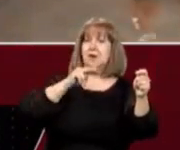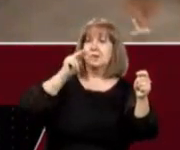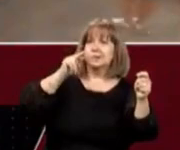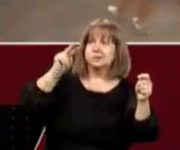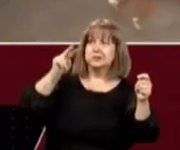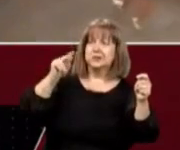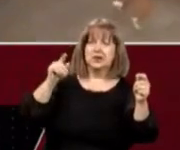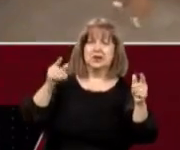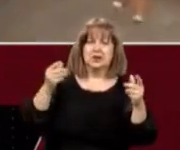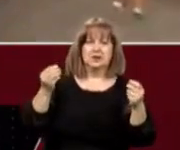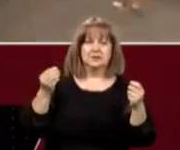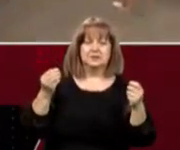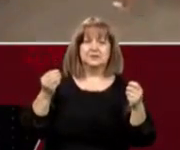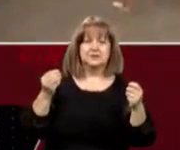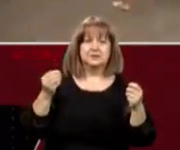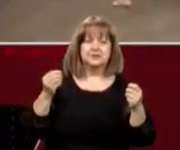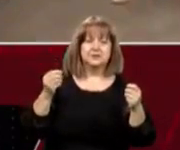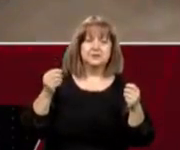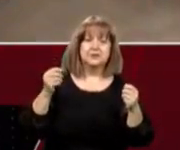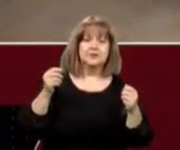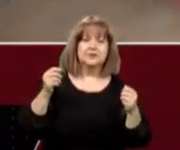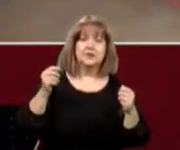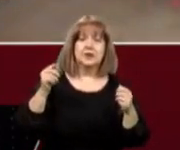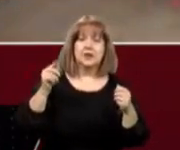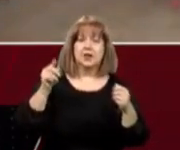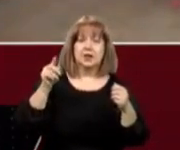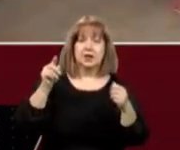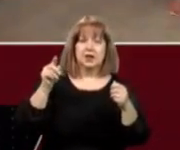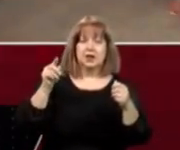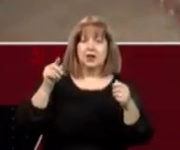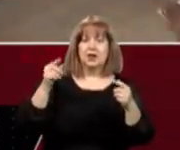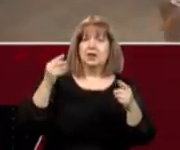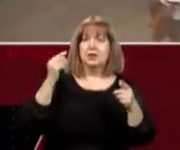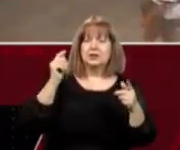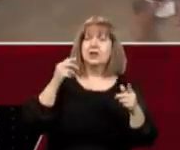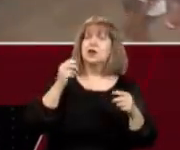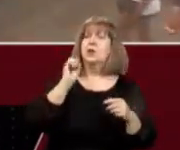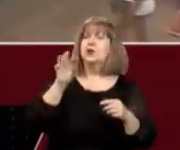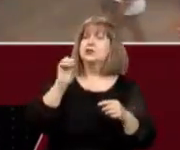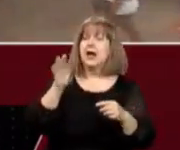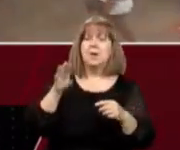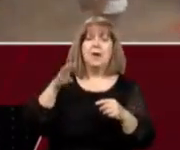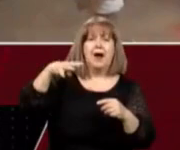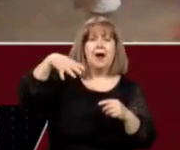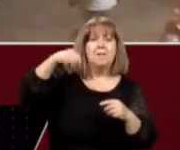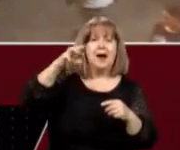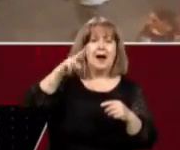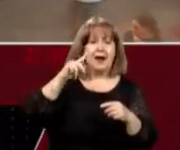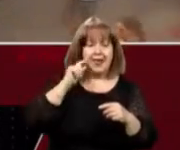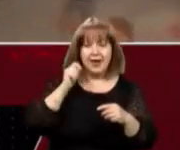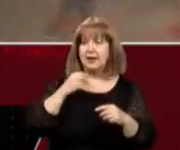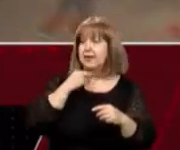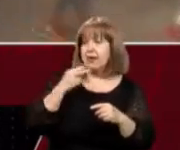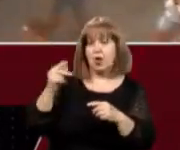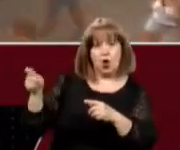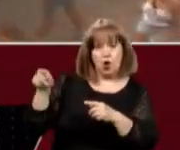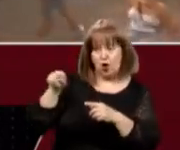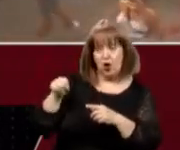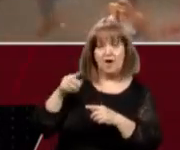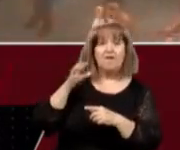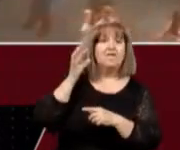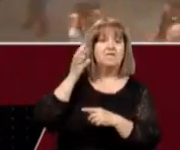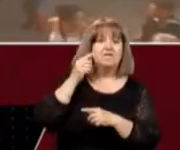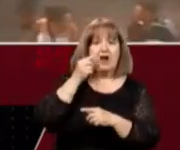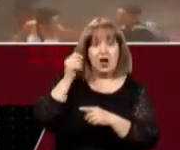leyendo. Nunca quise un príncipe azul, siempre soñé con un guerrero que peleara junto a mí. ¿Tu nombre? María. Y viniste con tu hijo, estamos pensando